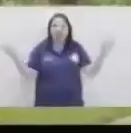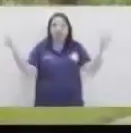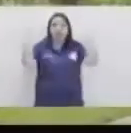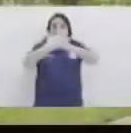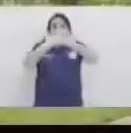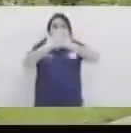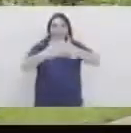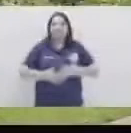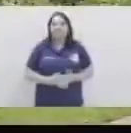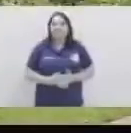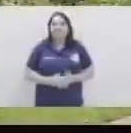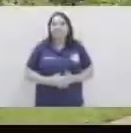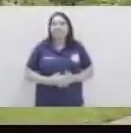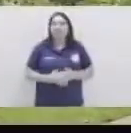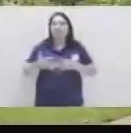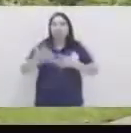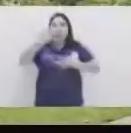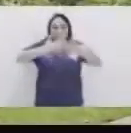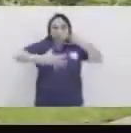confundir,